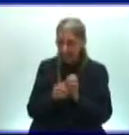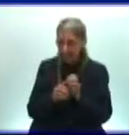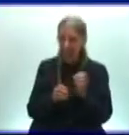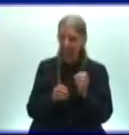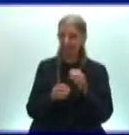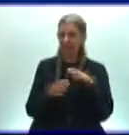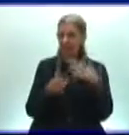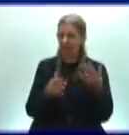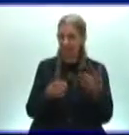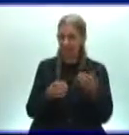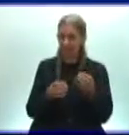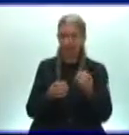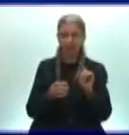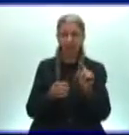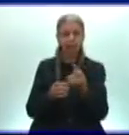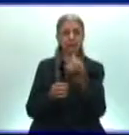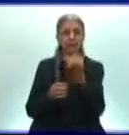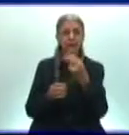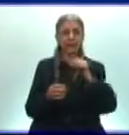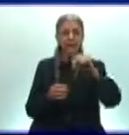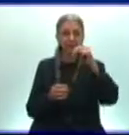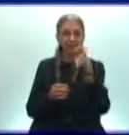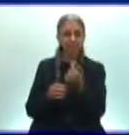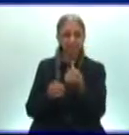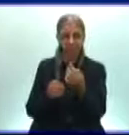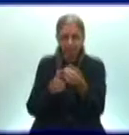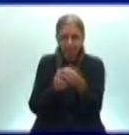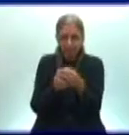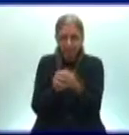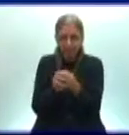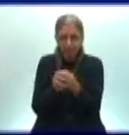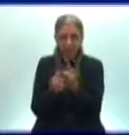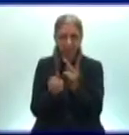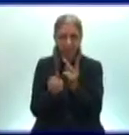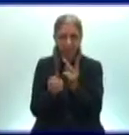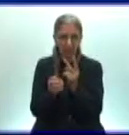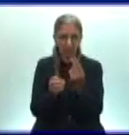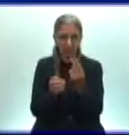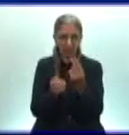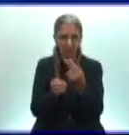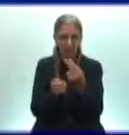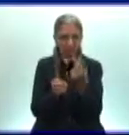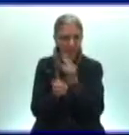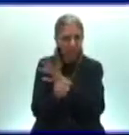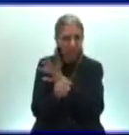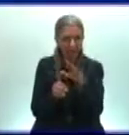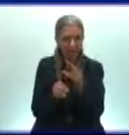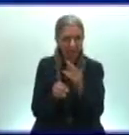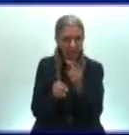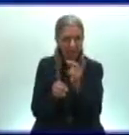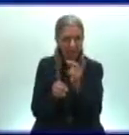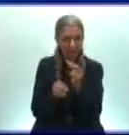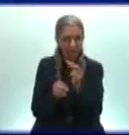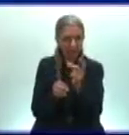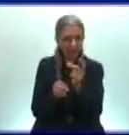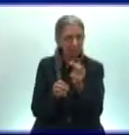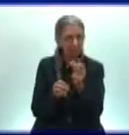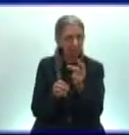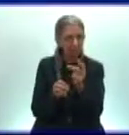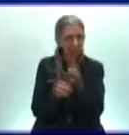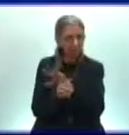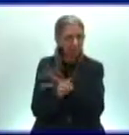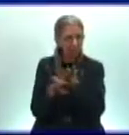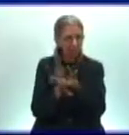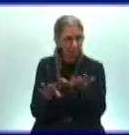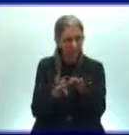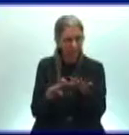más cerca del núcleo, es el nivel de menor energía. Y N igual 2, en este caso, es el nivel de mayor energía,